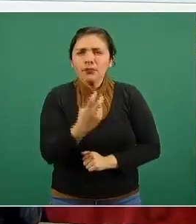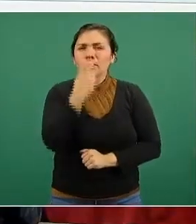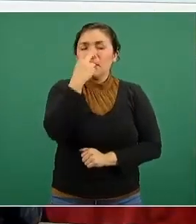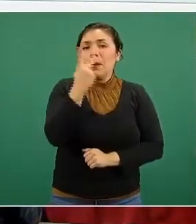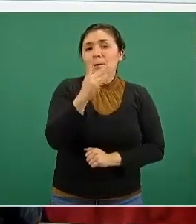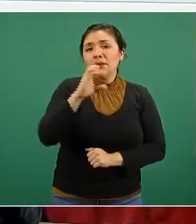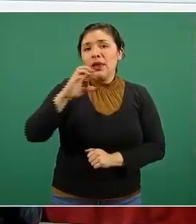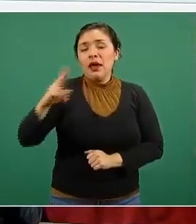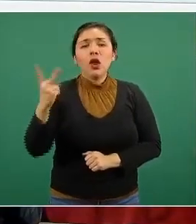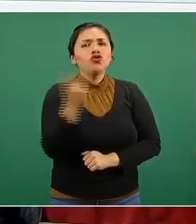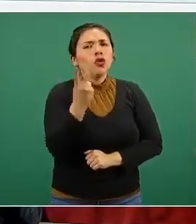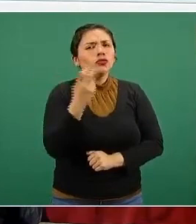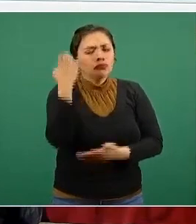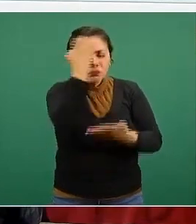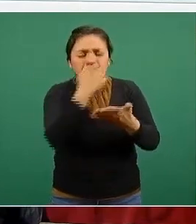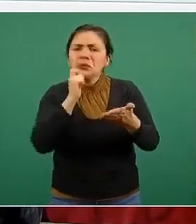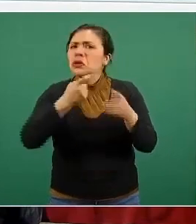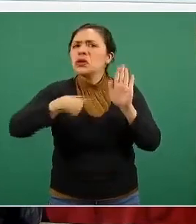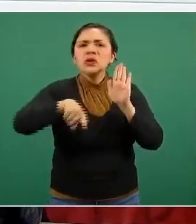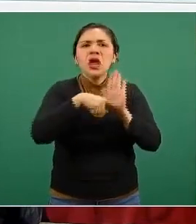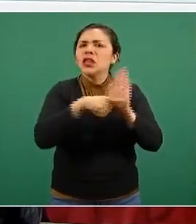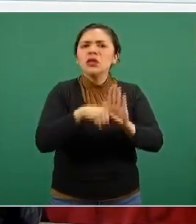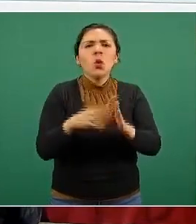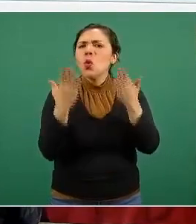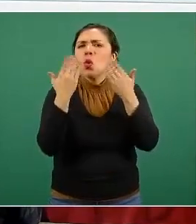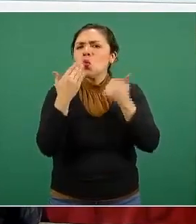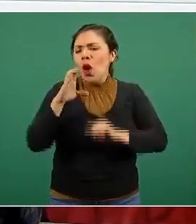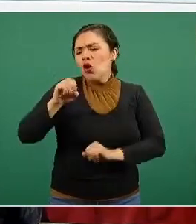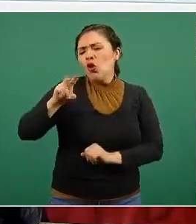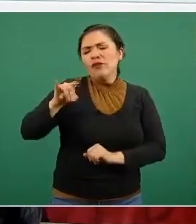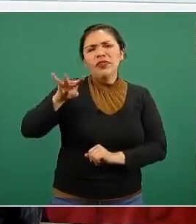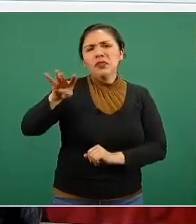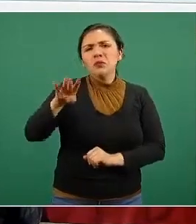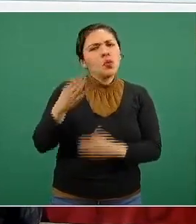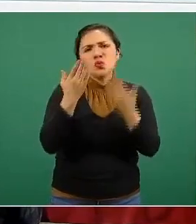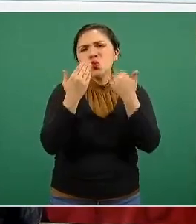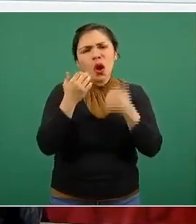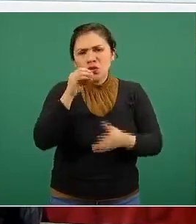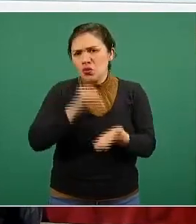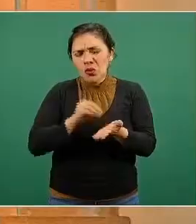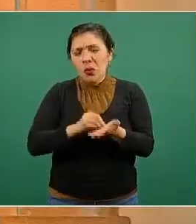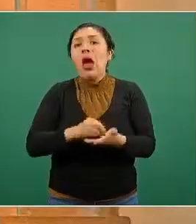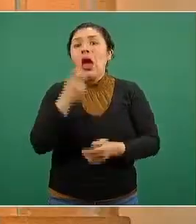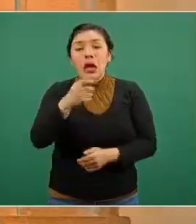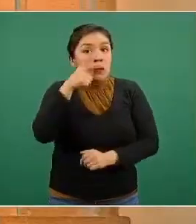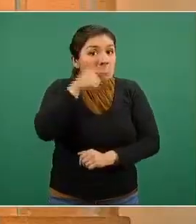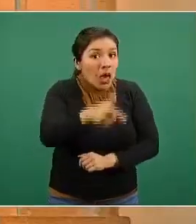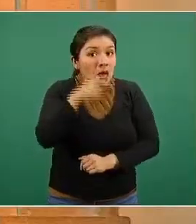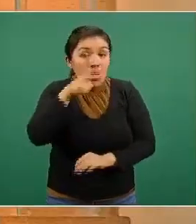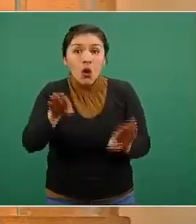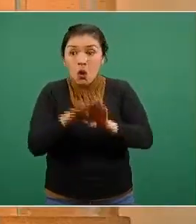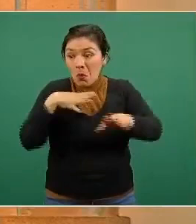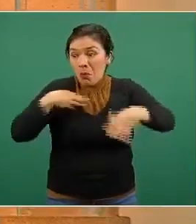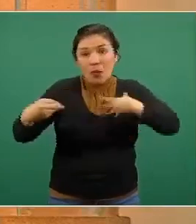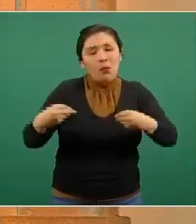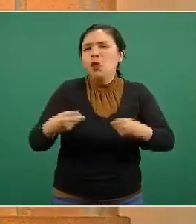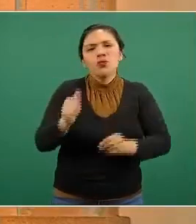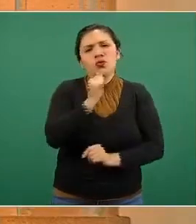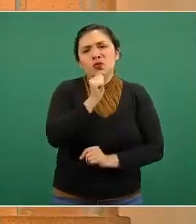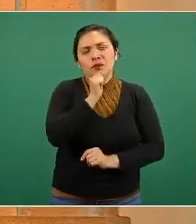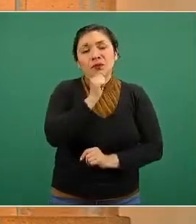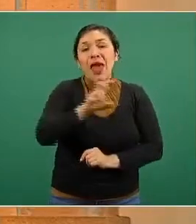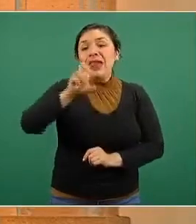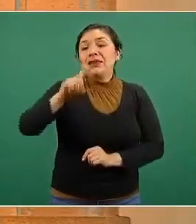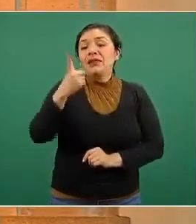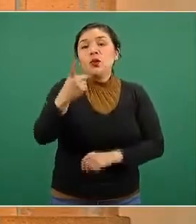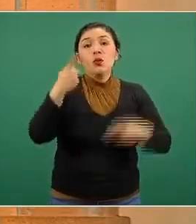salieron negativas, es decir, no son casos de COVID-19 y por lo tanto no se evidencia un contagio. 31 de